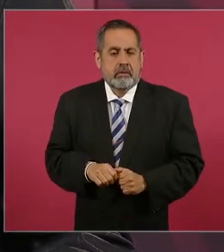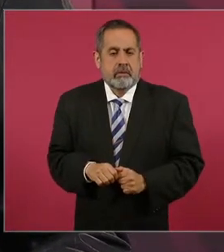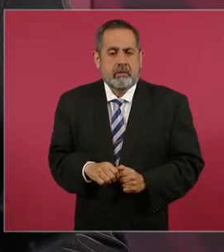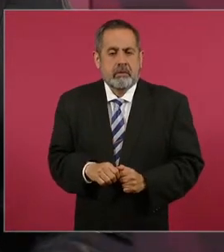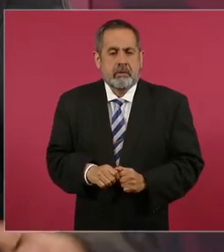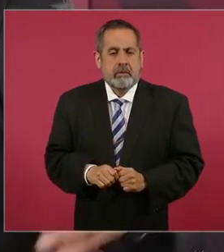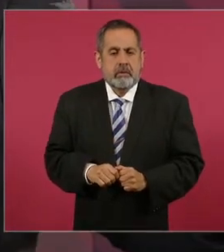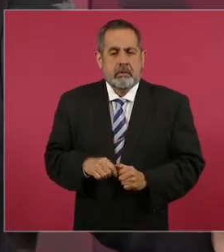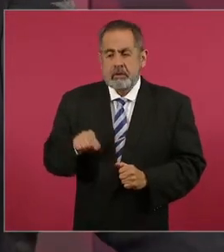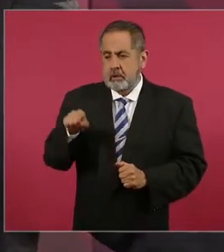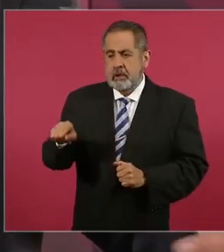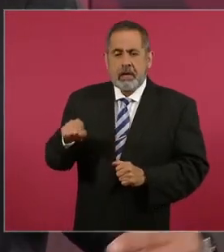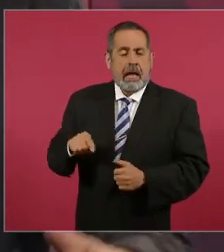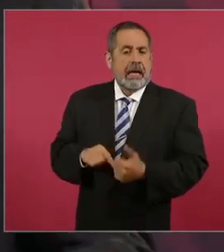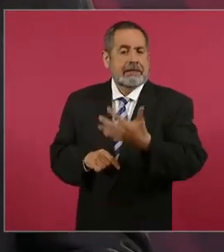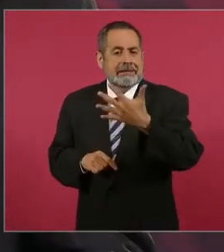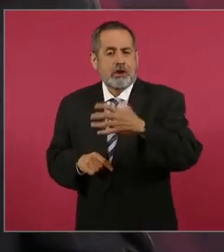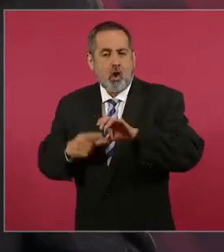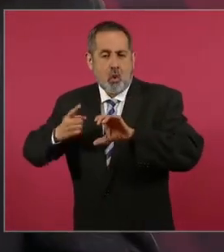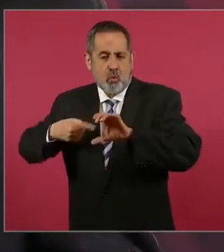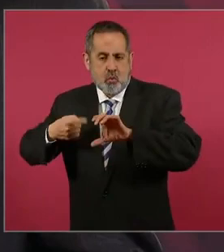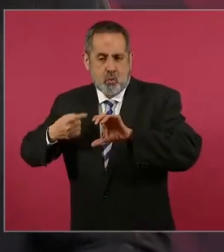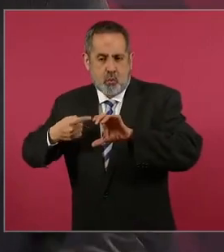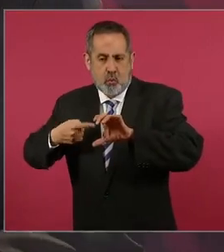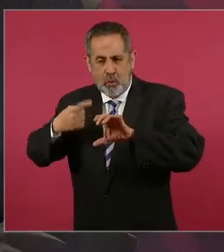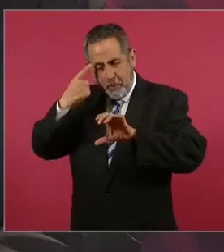con 5 turbinas,